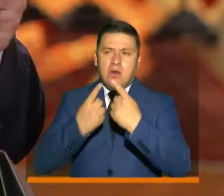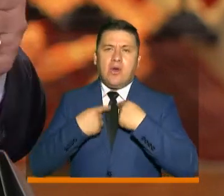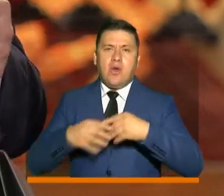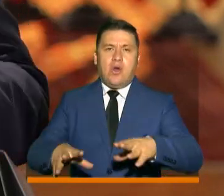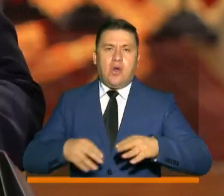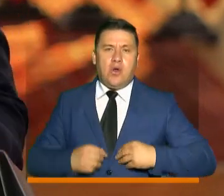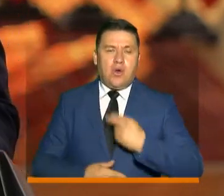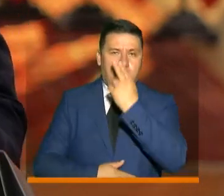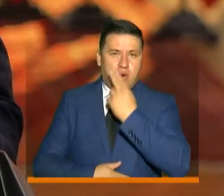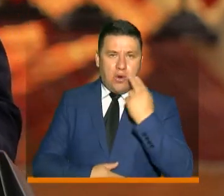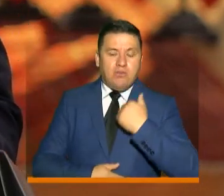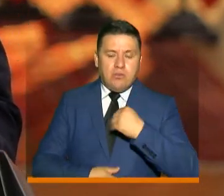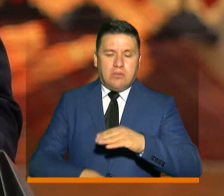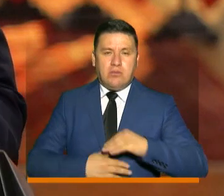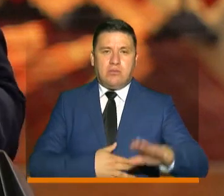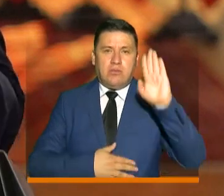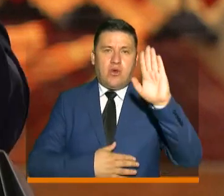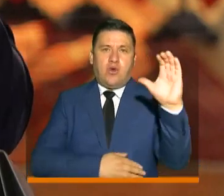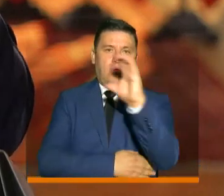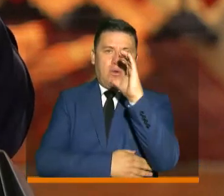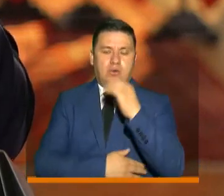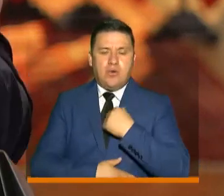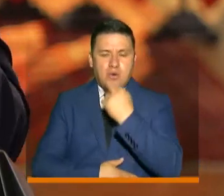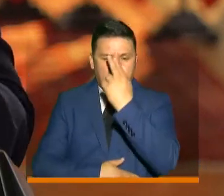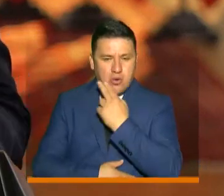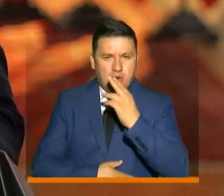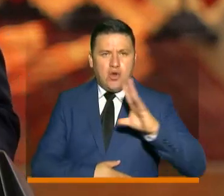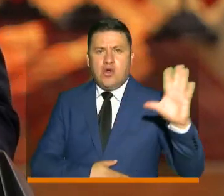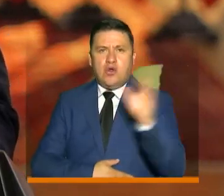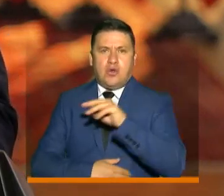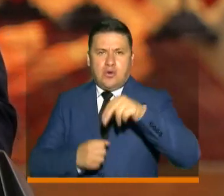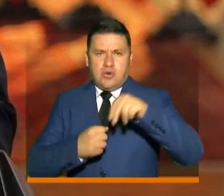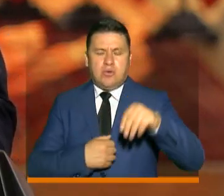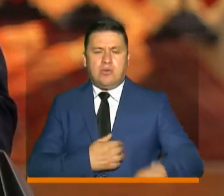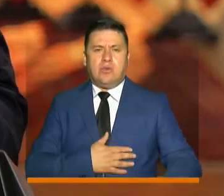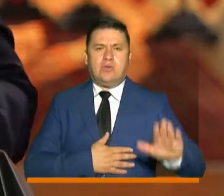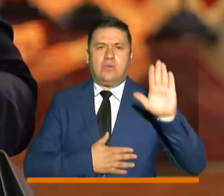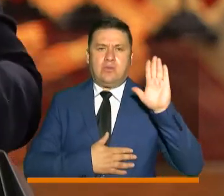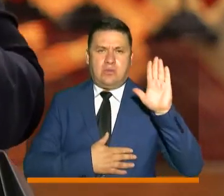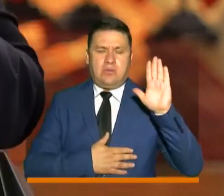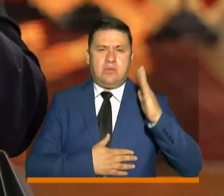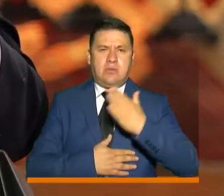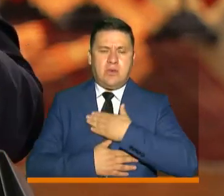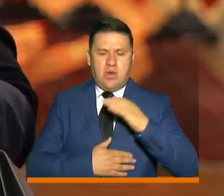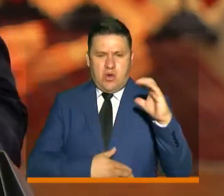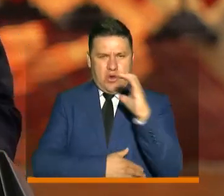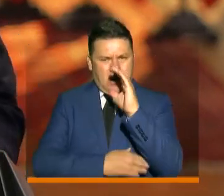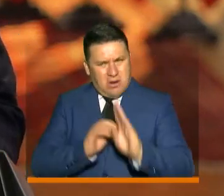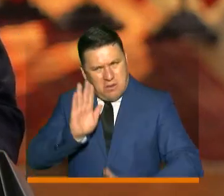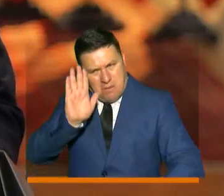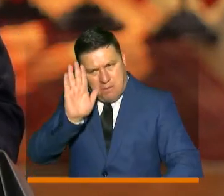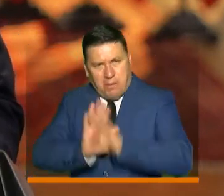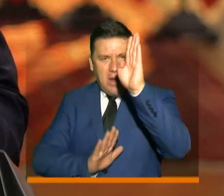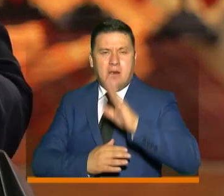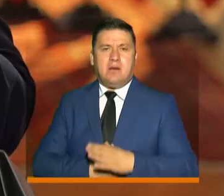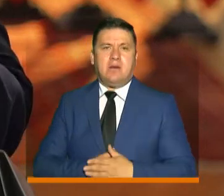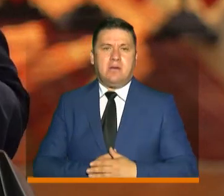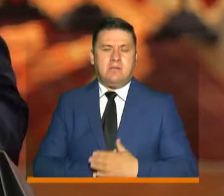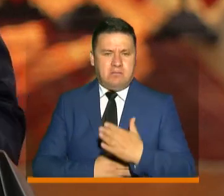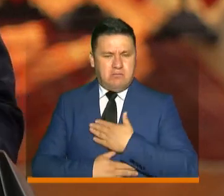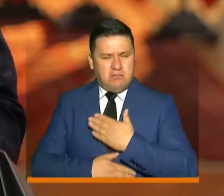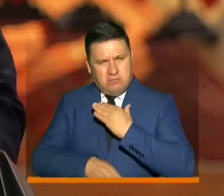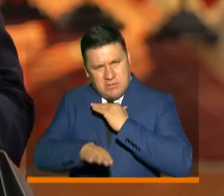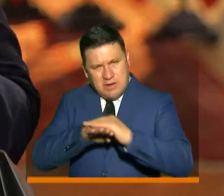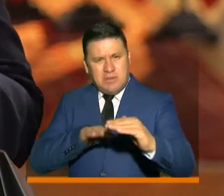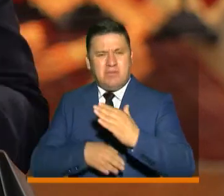compromiso con colombia un compromiso con todos los ciudadanos para que nuestro país salga adelante y que